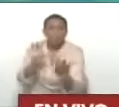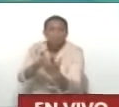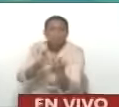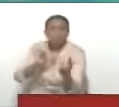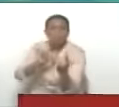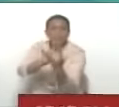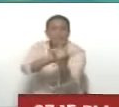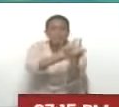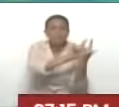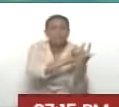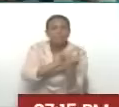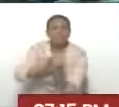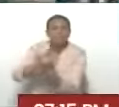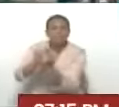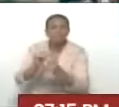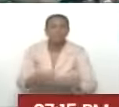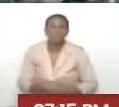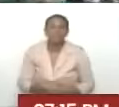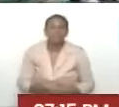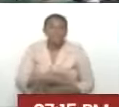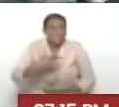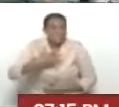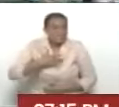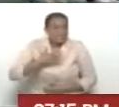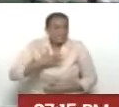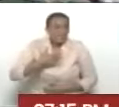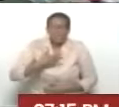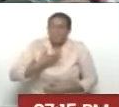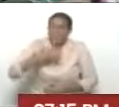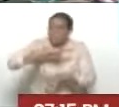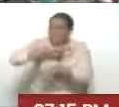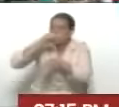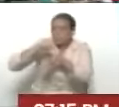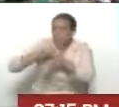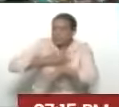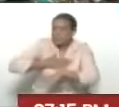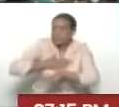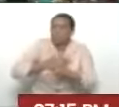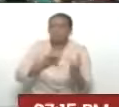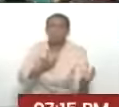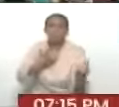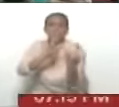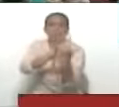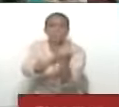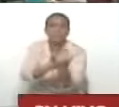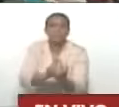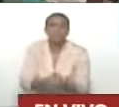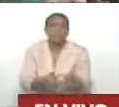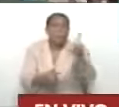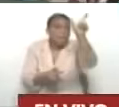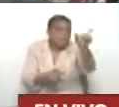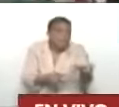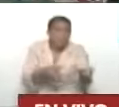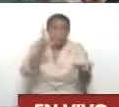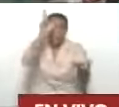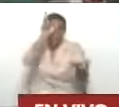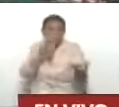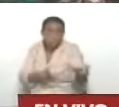amor, de sentimiento nacional a sentimiento nacional. Ahí en la